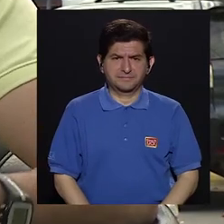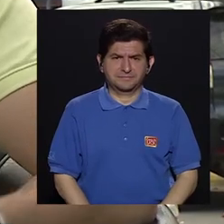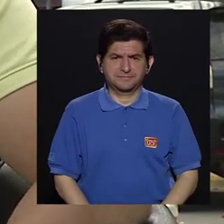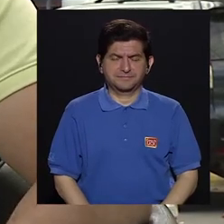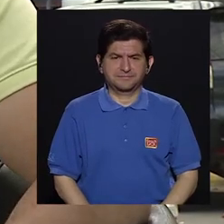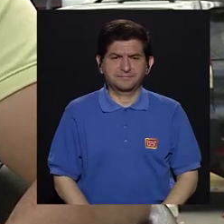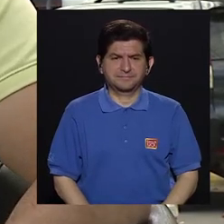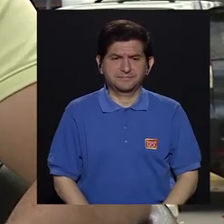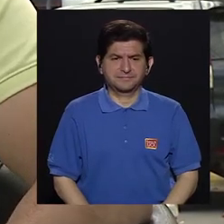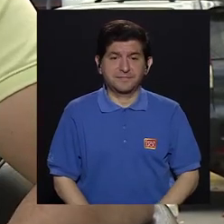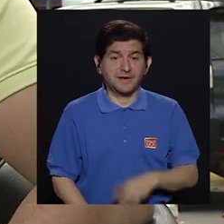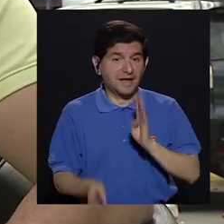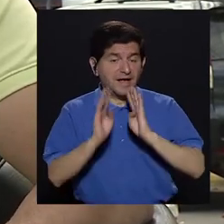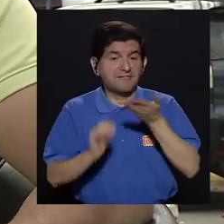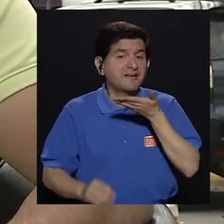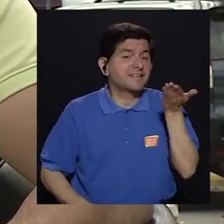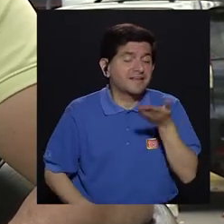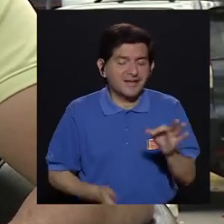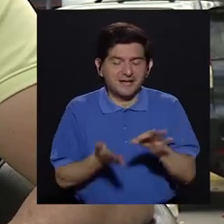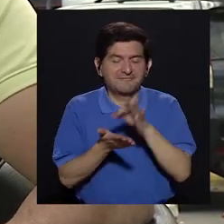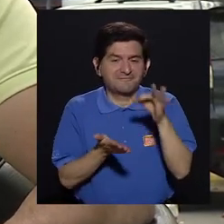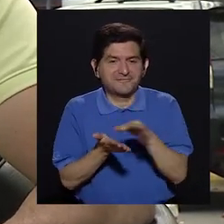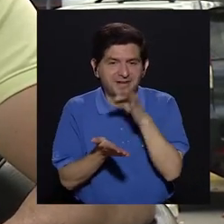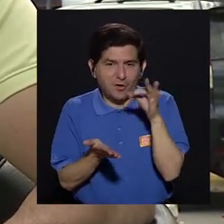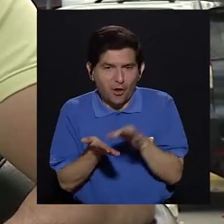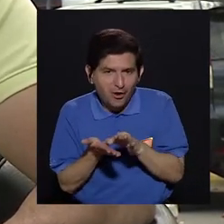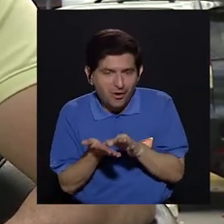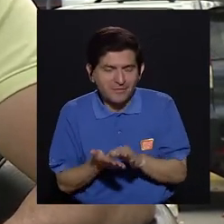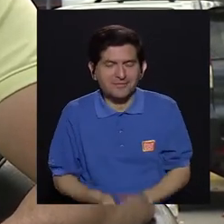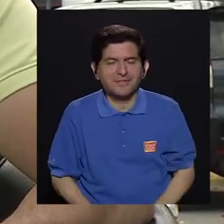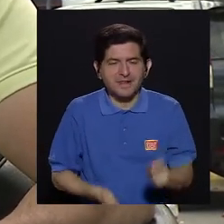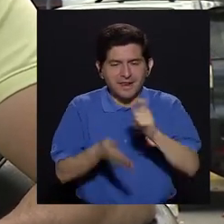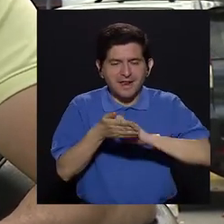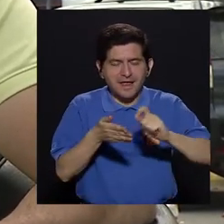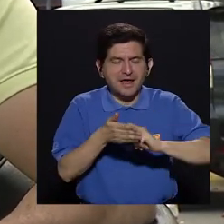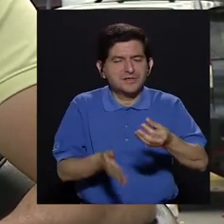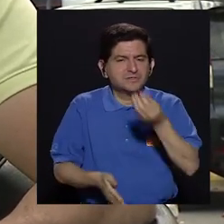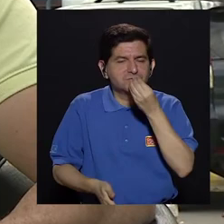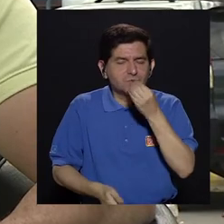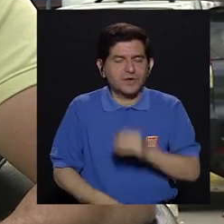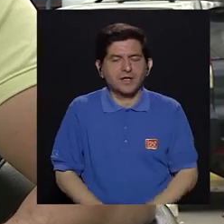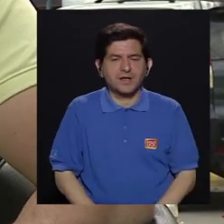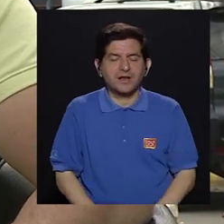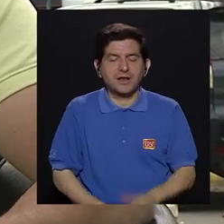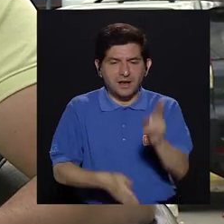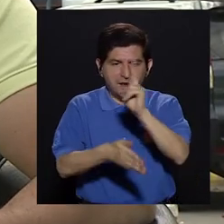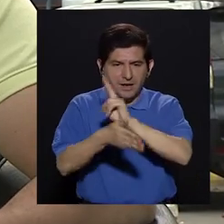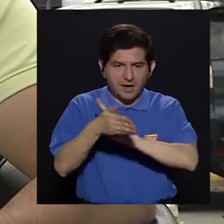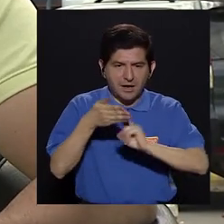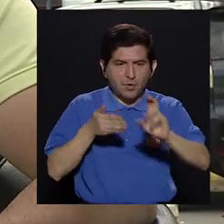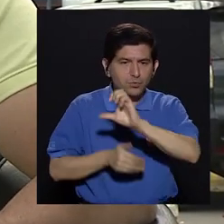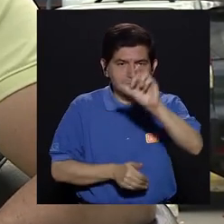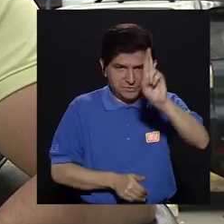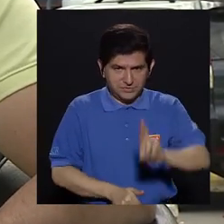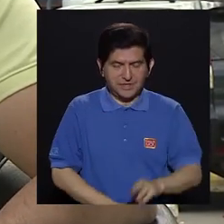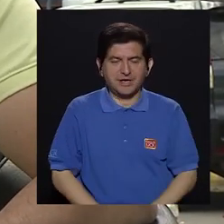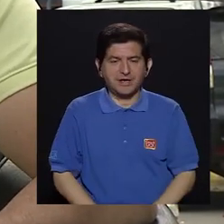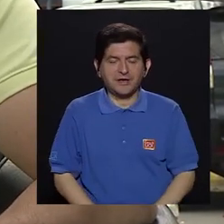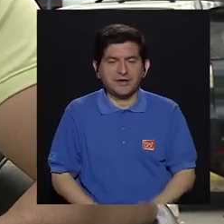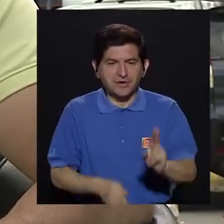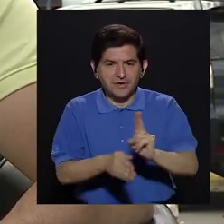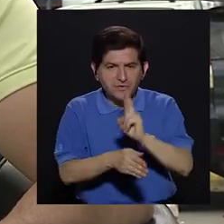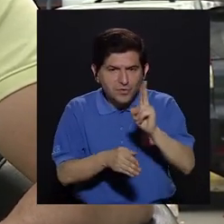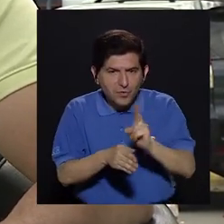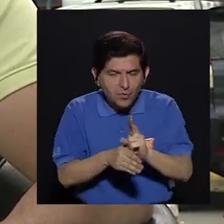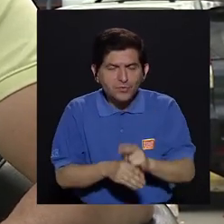es que pues vamos a hablar de los frijoles. Según la Escuela de Nutrición de la Universidad de Costa Rica, el